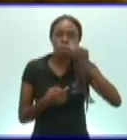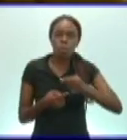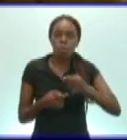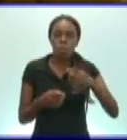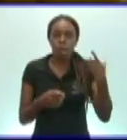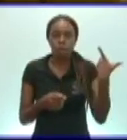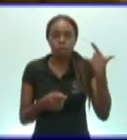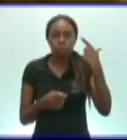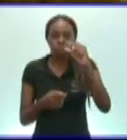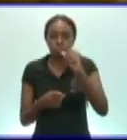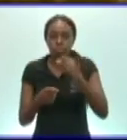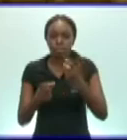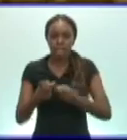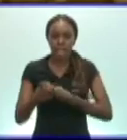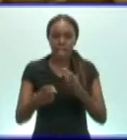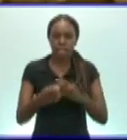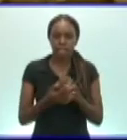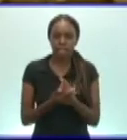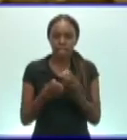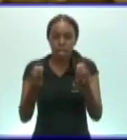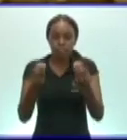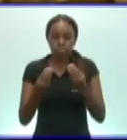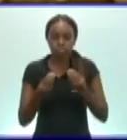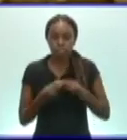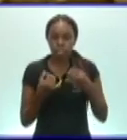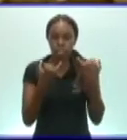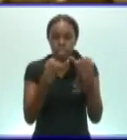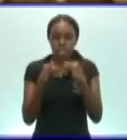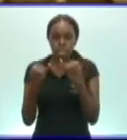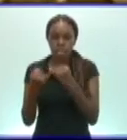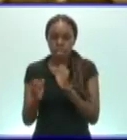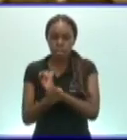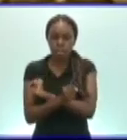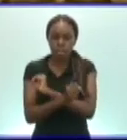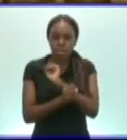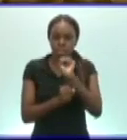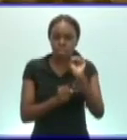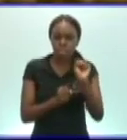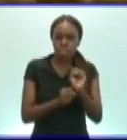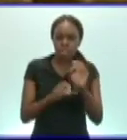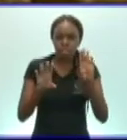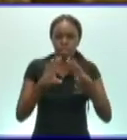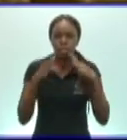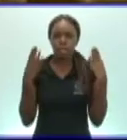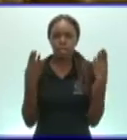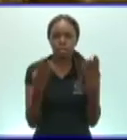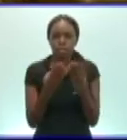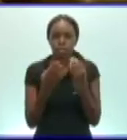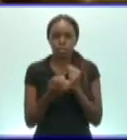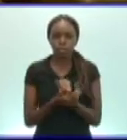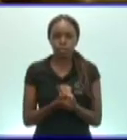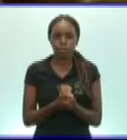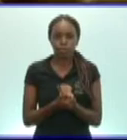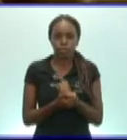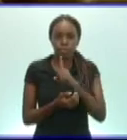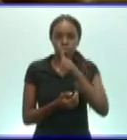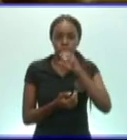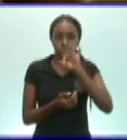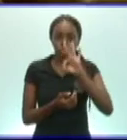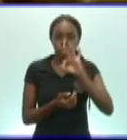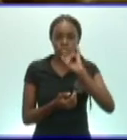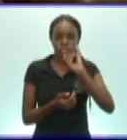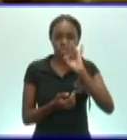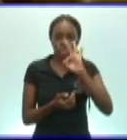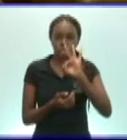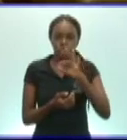guerra: la obtención de la independencia y de la justicia social para todos, que en 1868 tiene